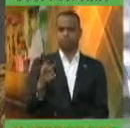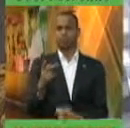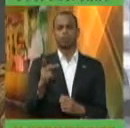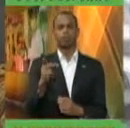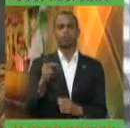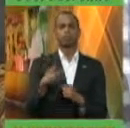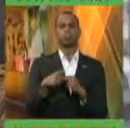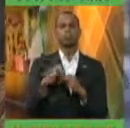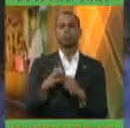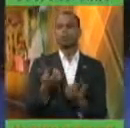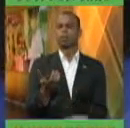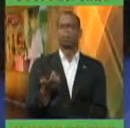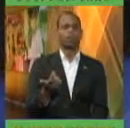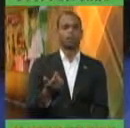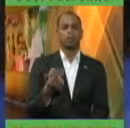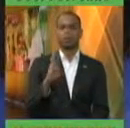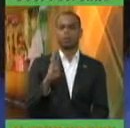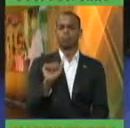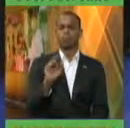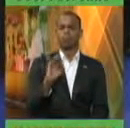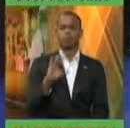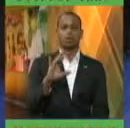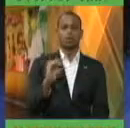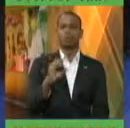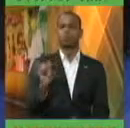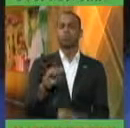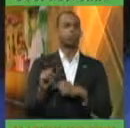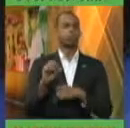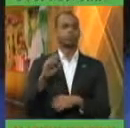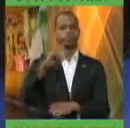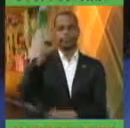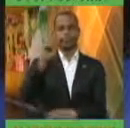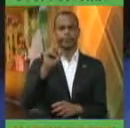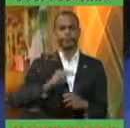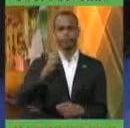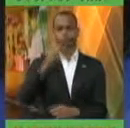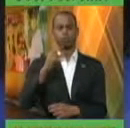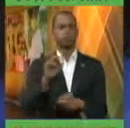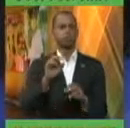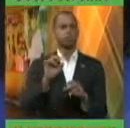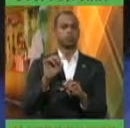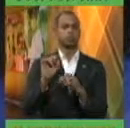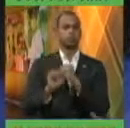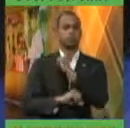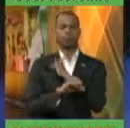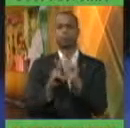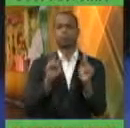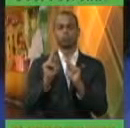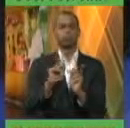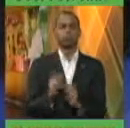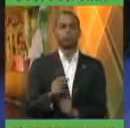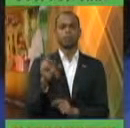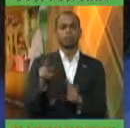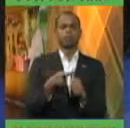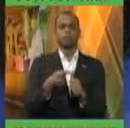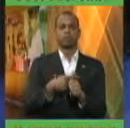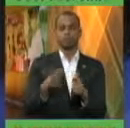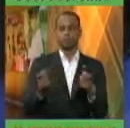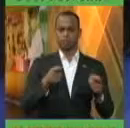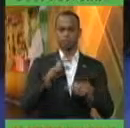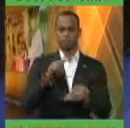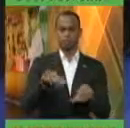cana-bávaro estamos también en el norte en samaná puerto plata que va a ser un hotel primero debe comunicarnos a nosotros allá en la